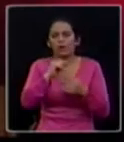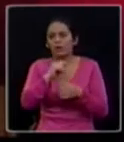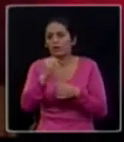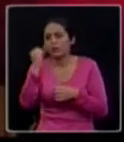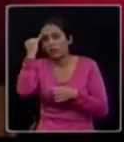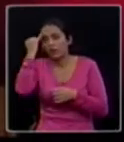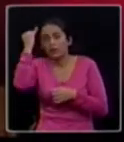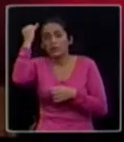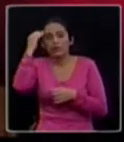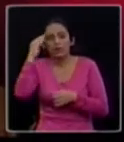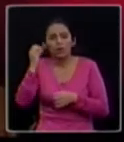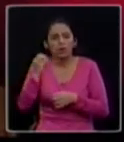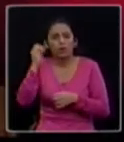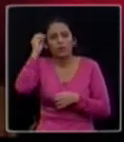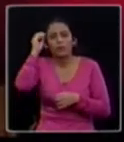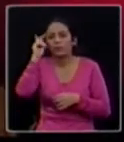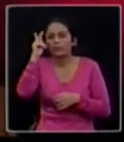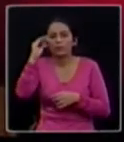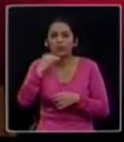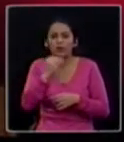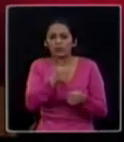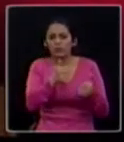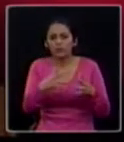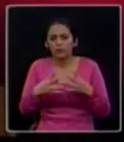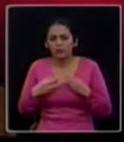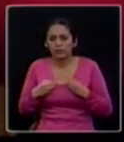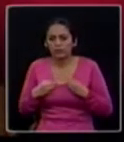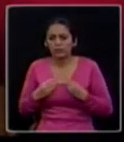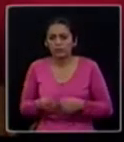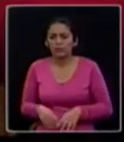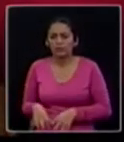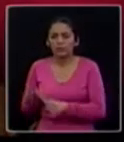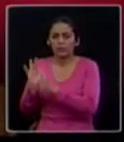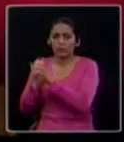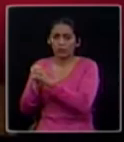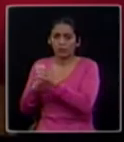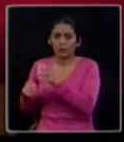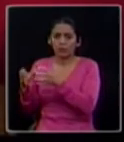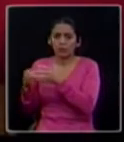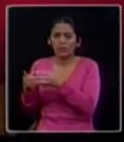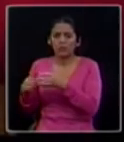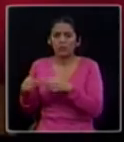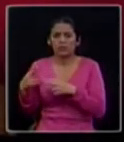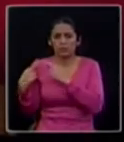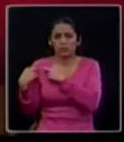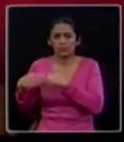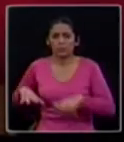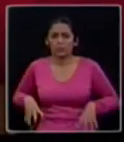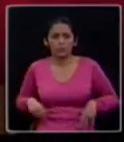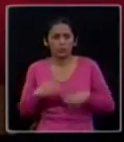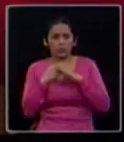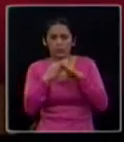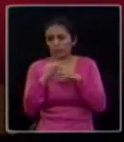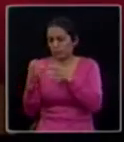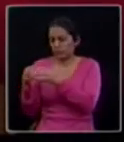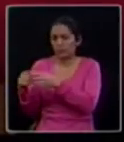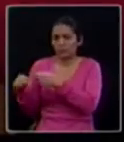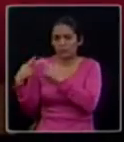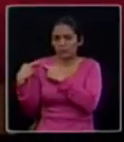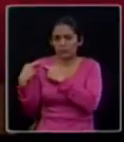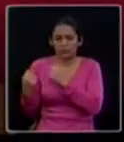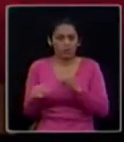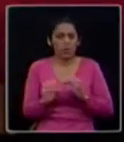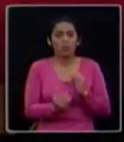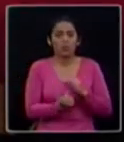de contribuir. Pero una de las funciones del Consejo de Participación Ciudadana también es luchar contra la corrupción. ¿Van a haber dos organismos? No necesariamente. Justamente